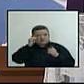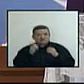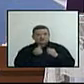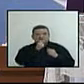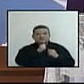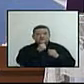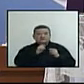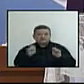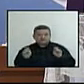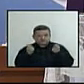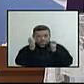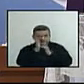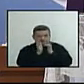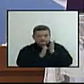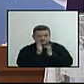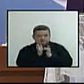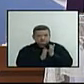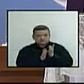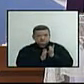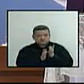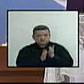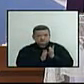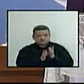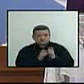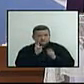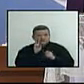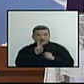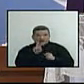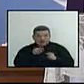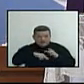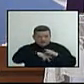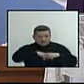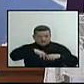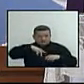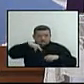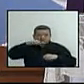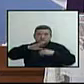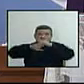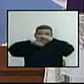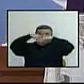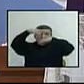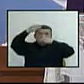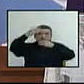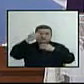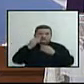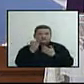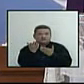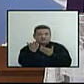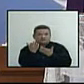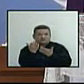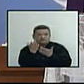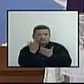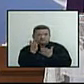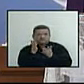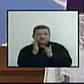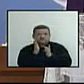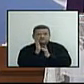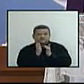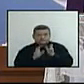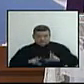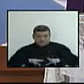pasión salvadora de tu Hijo, de su admirable resurrección y ascensión al cielo, mientras esperamos su venida